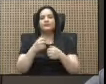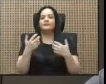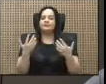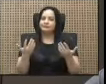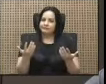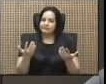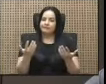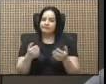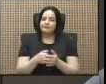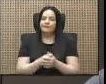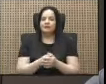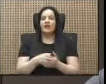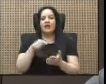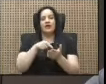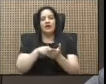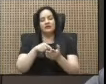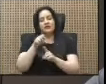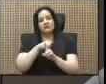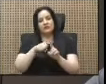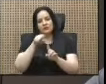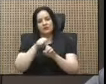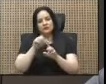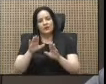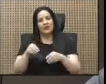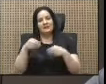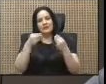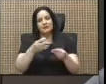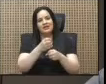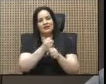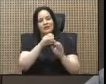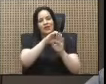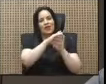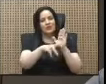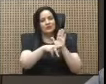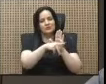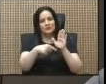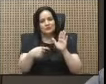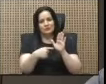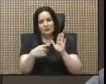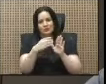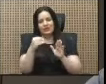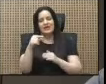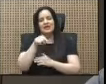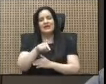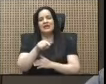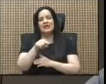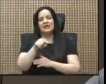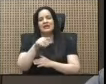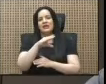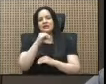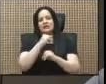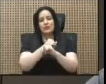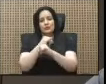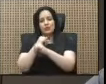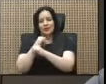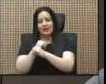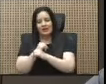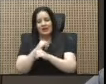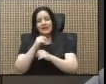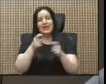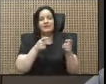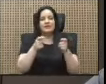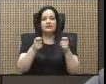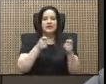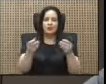estamos haciendo a la Constitución, a la institucionalidad de este país, y a la administración pública. Muchas